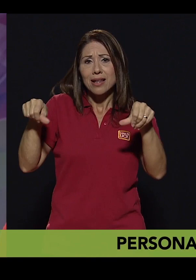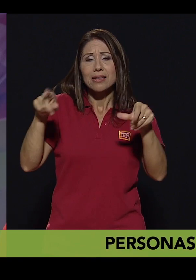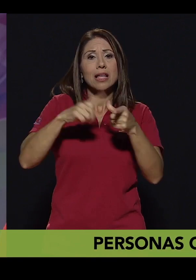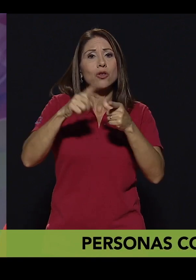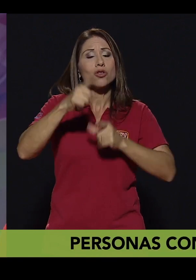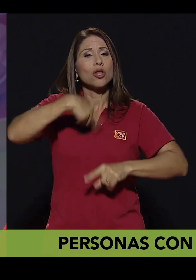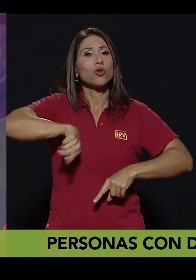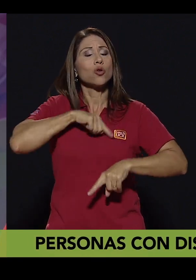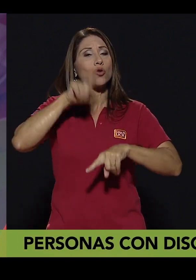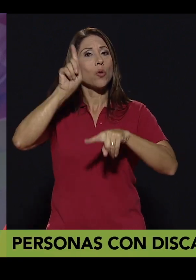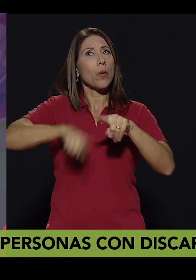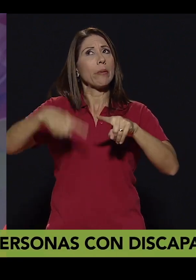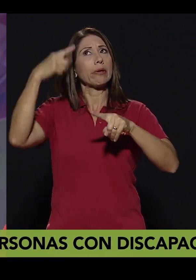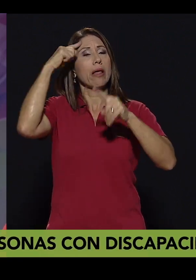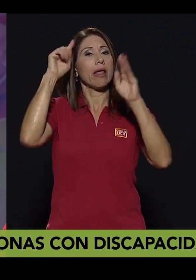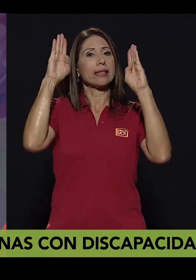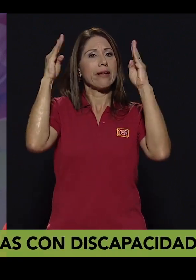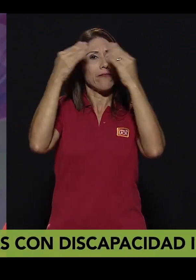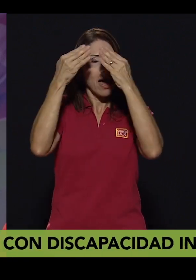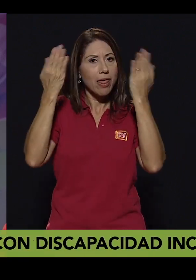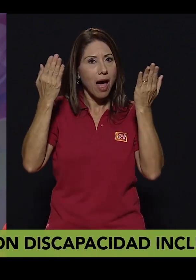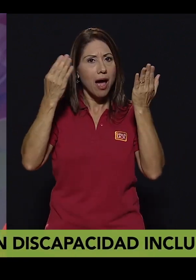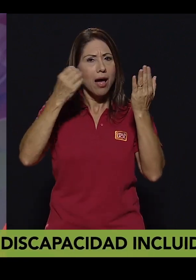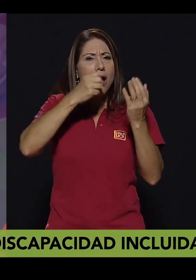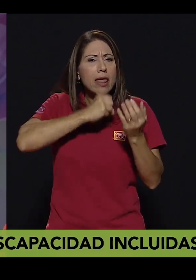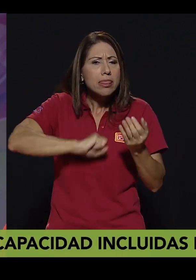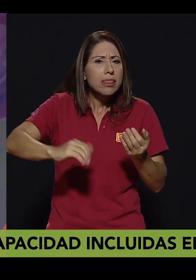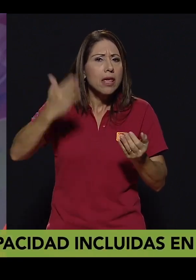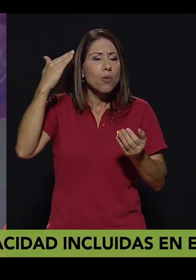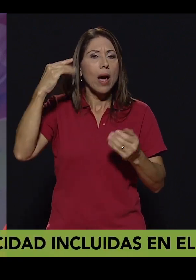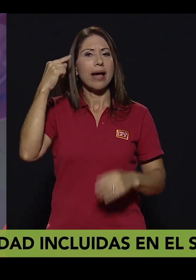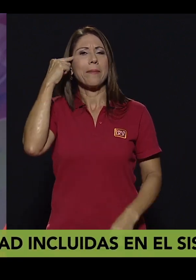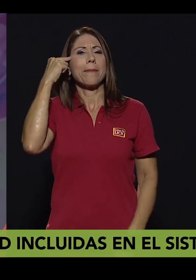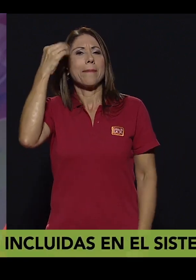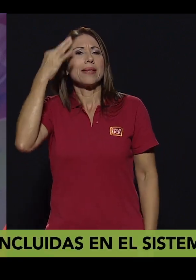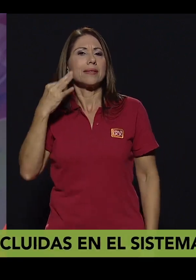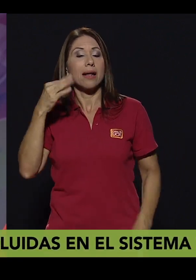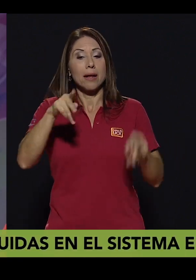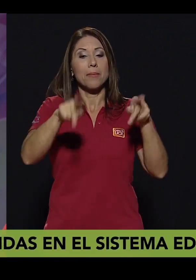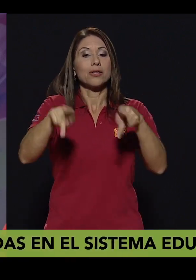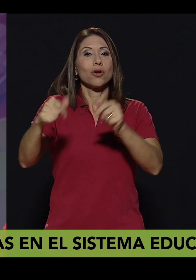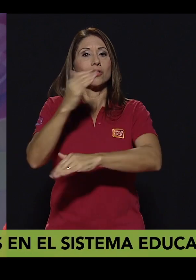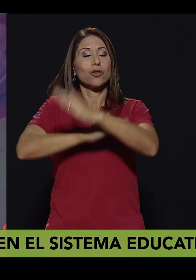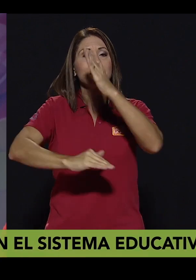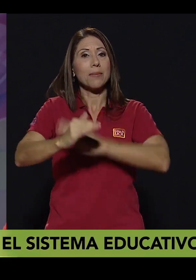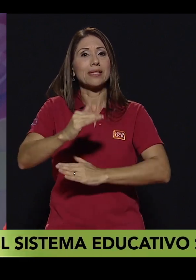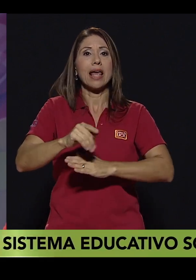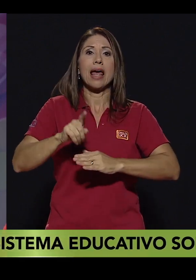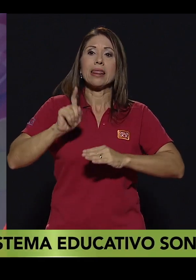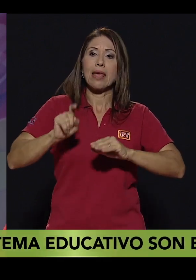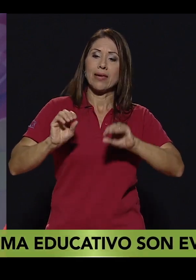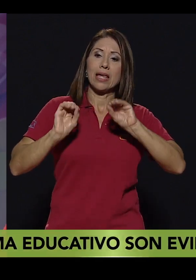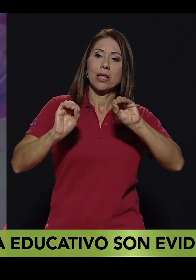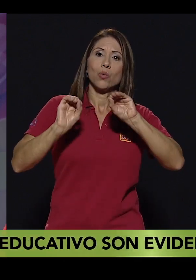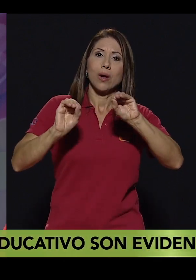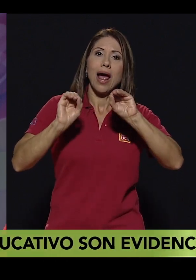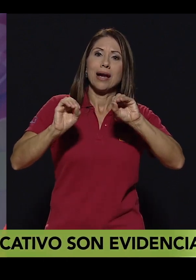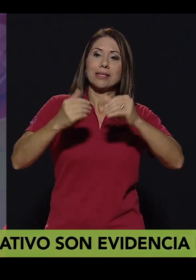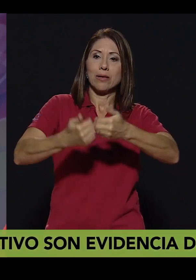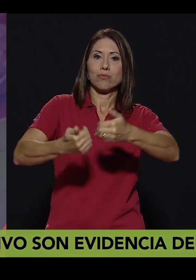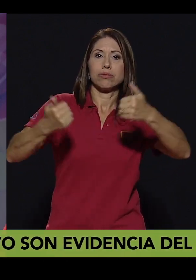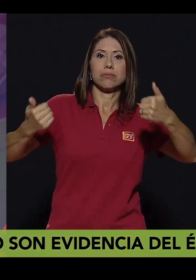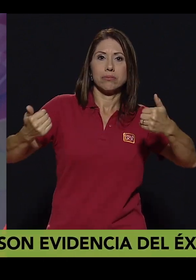tener una mentalidad tan cerrada y tan antigua de pensar de que las personas con discapacidad van a ser educadas en ambientes